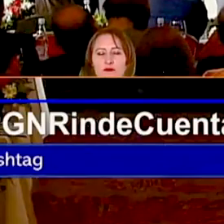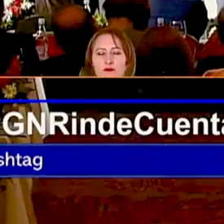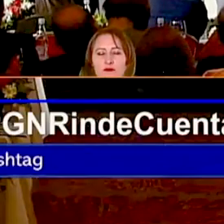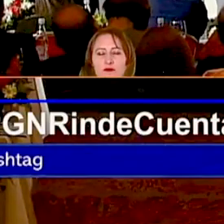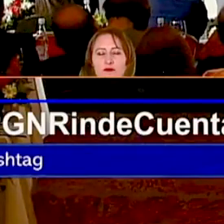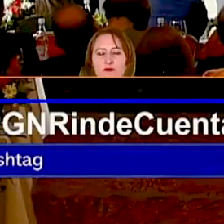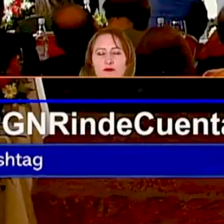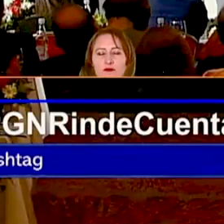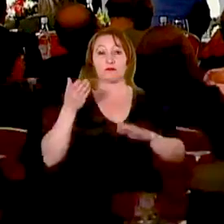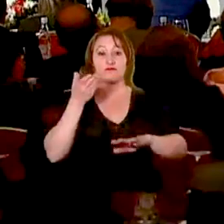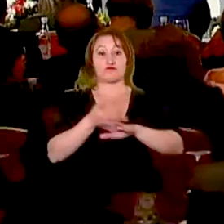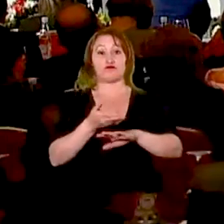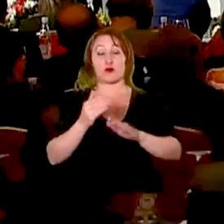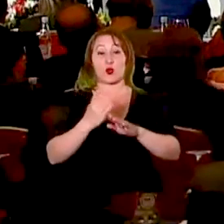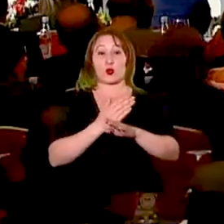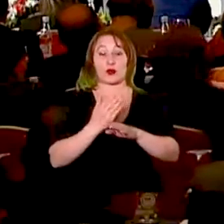plantea